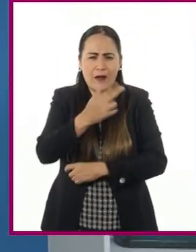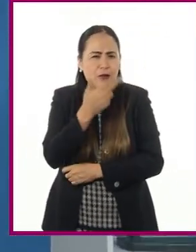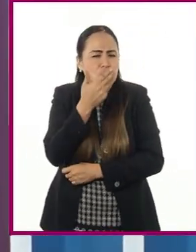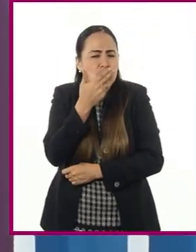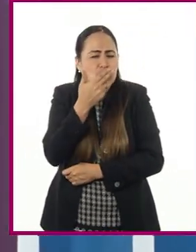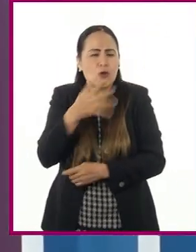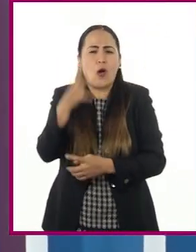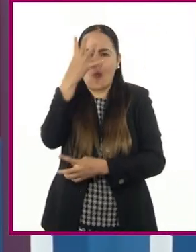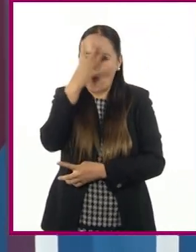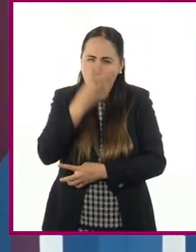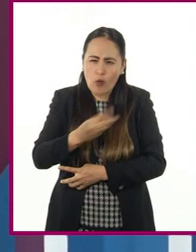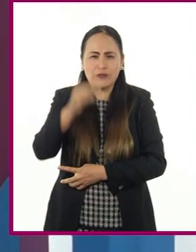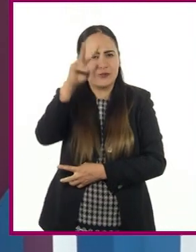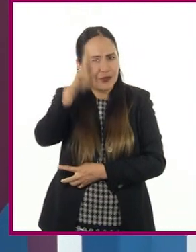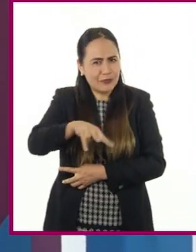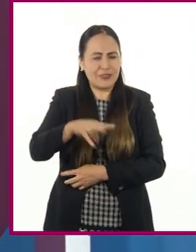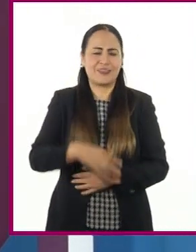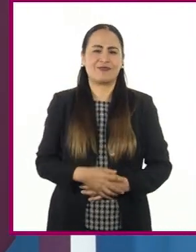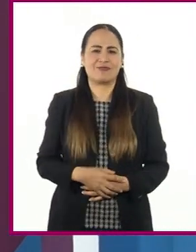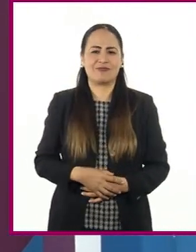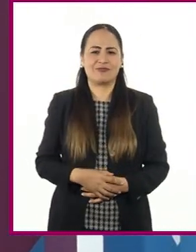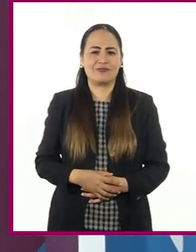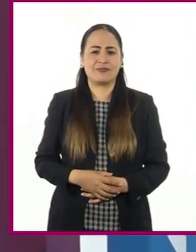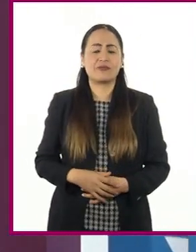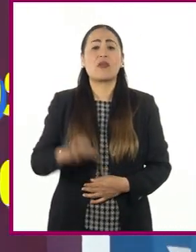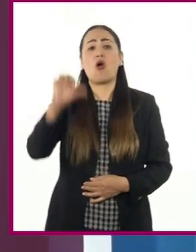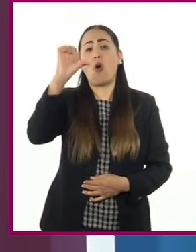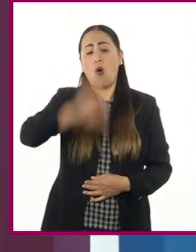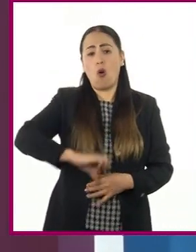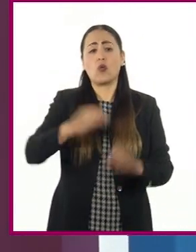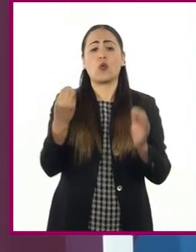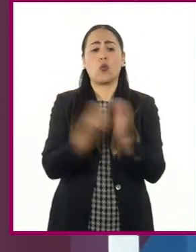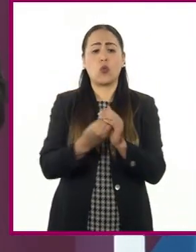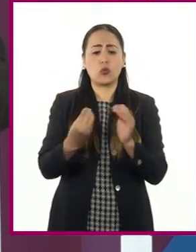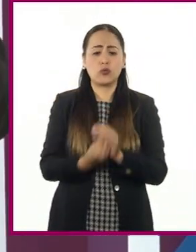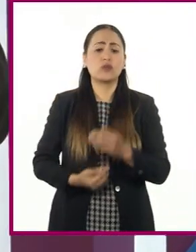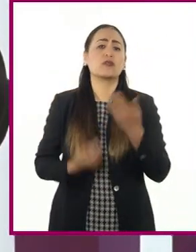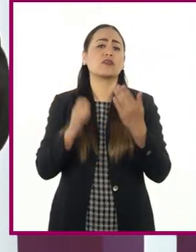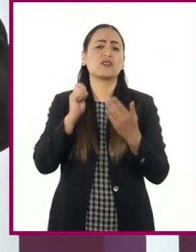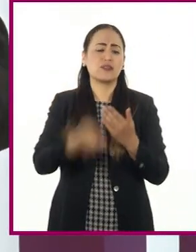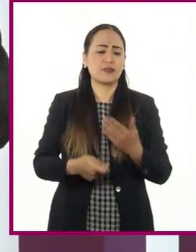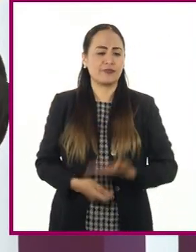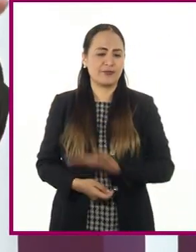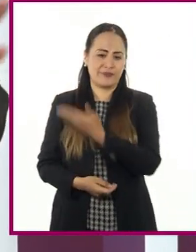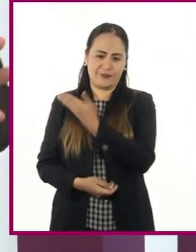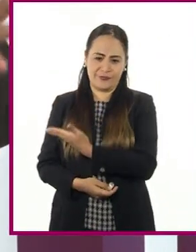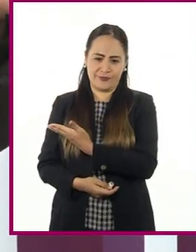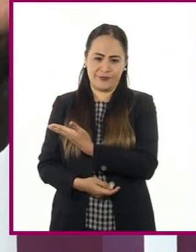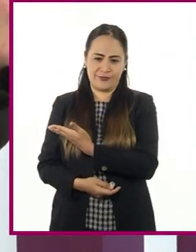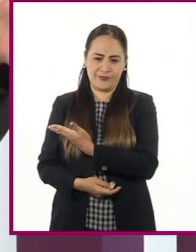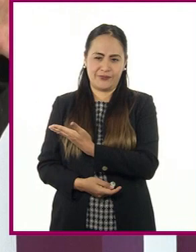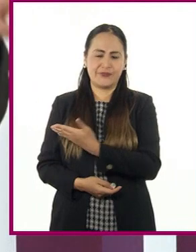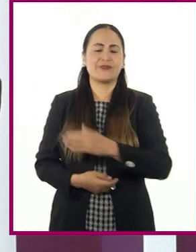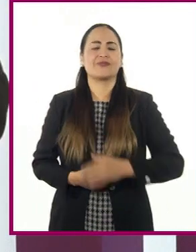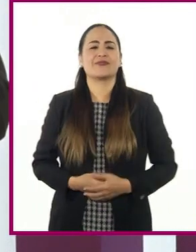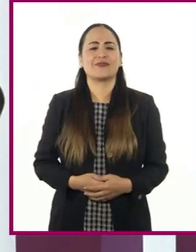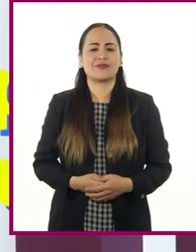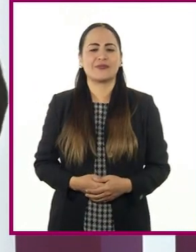país. Nadia, esta sesión se titula Los principios de los servidores públicos